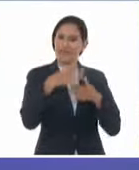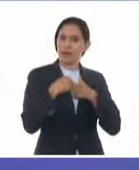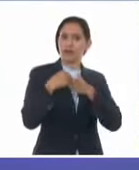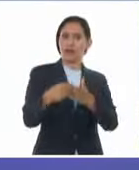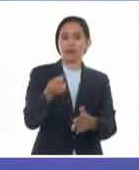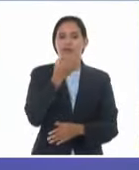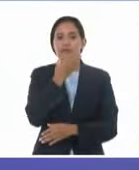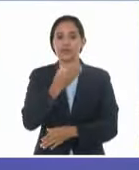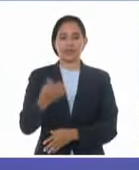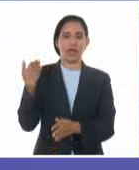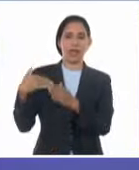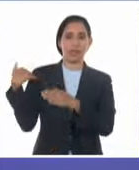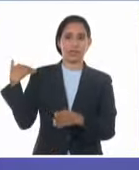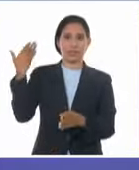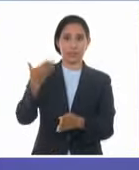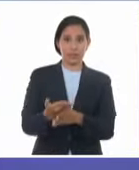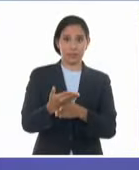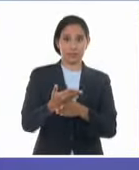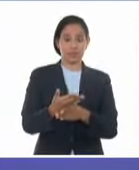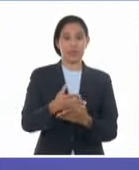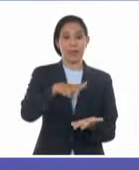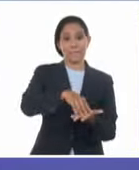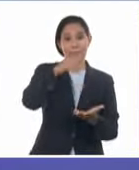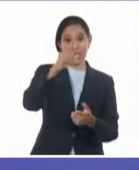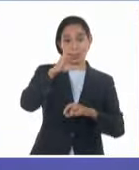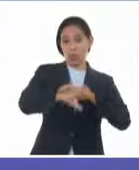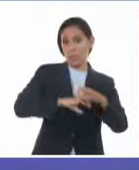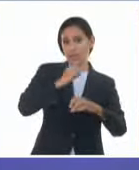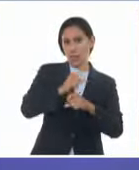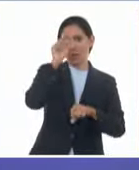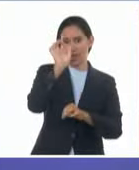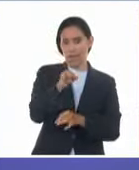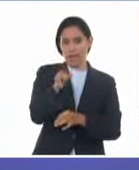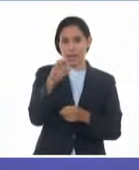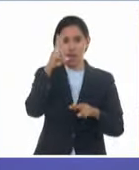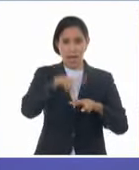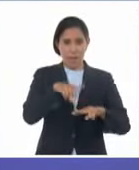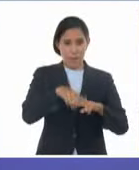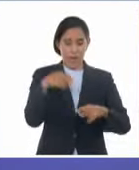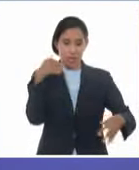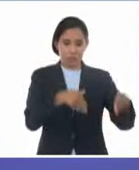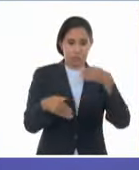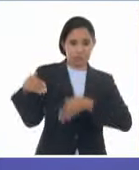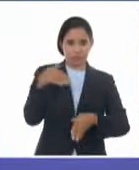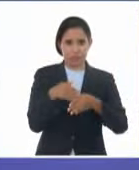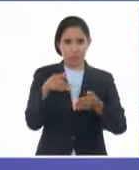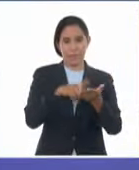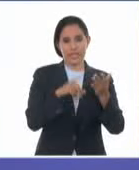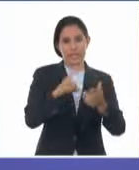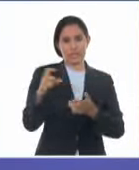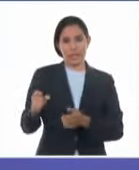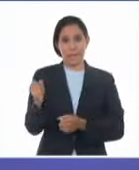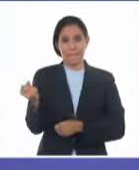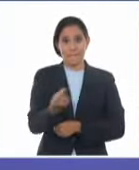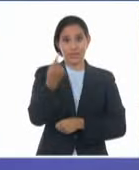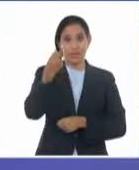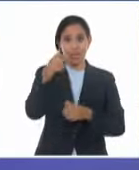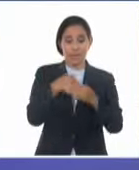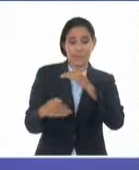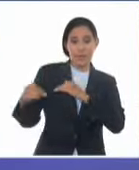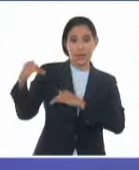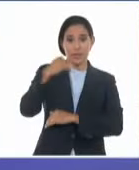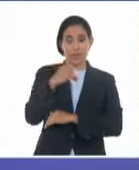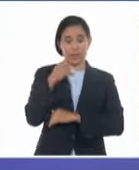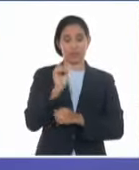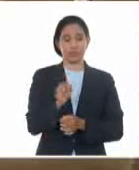ceremonia realizada en el Palacio de Convenciones de La Habana contó con la presencia del miembro del Comité Central del Partido y viceprimer ministro de la República, Jorge Luis